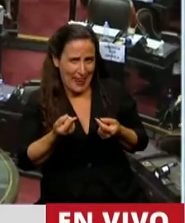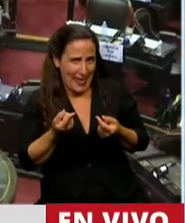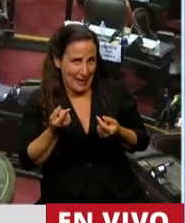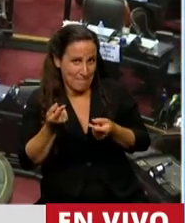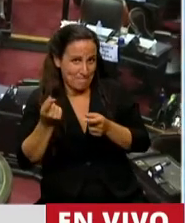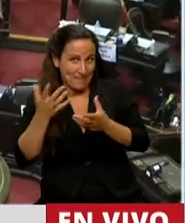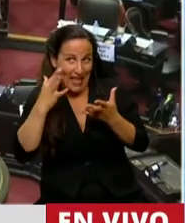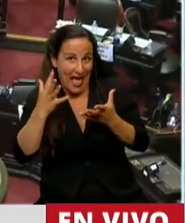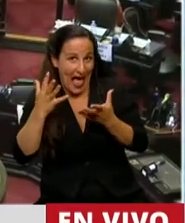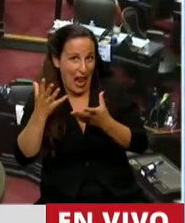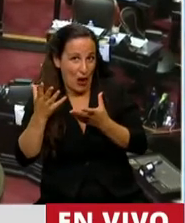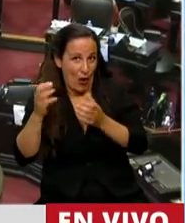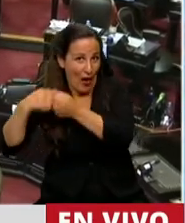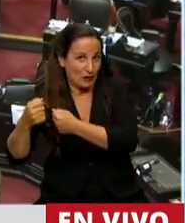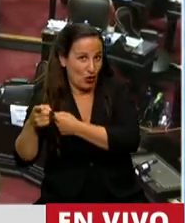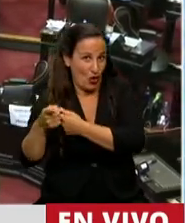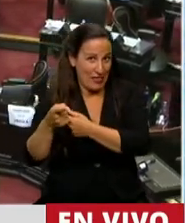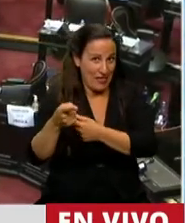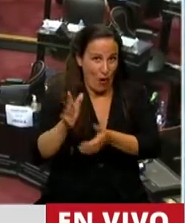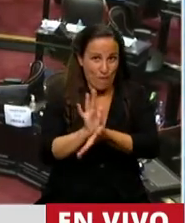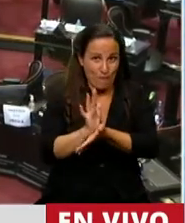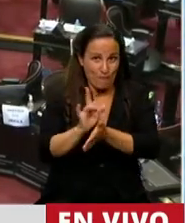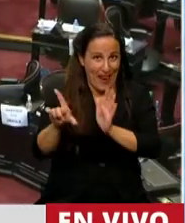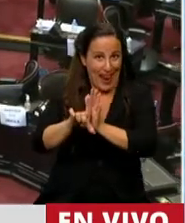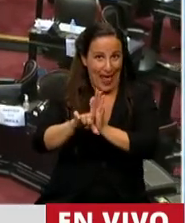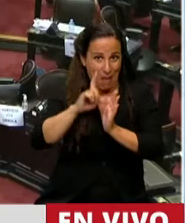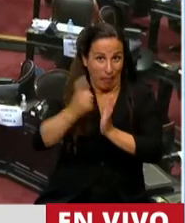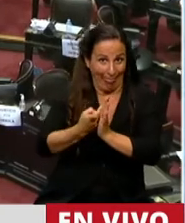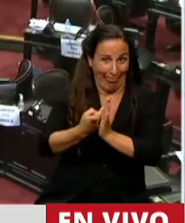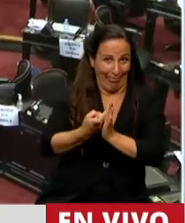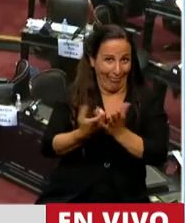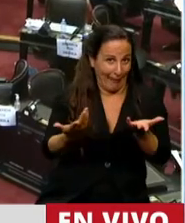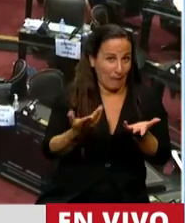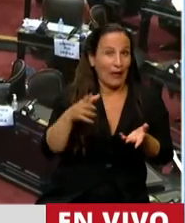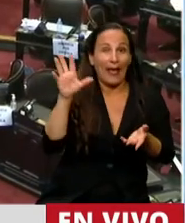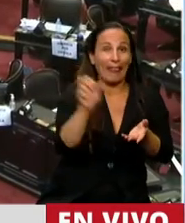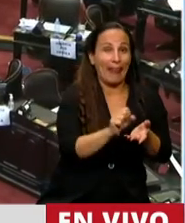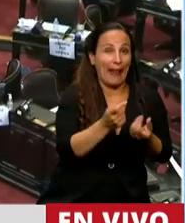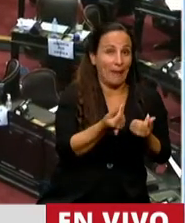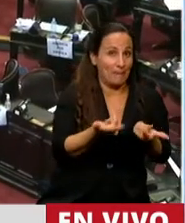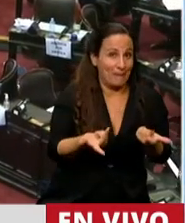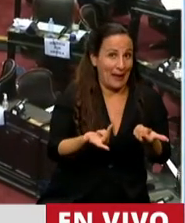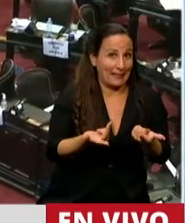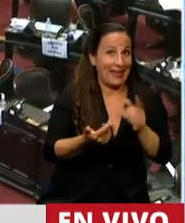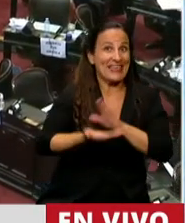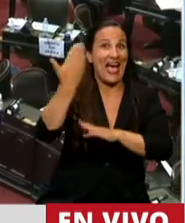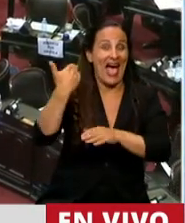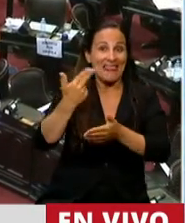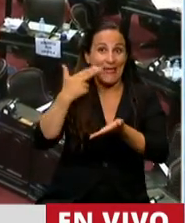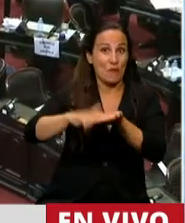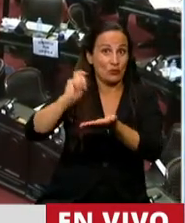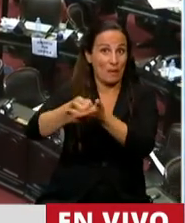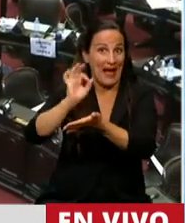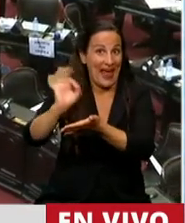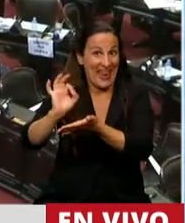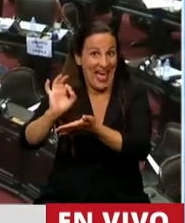Porque ¿quién puede blanquear? Solo puede blanquear aquel que ha cometido el delito del fraude fiscal,